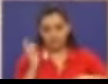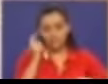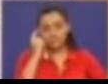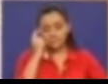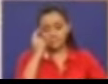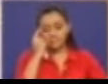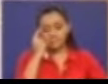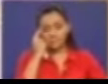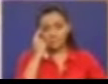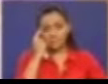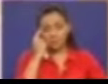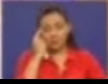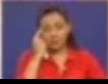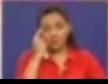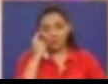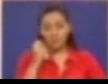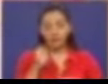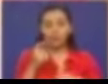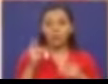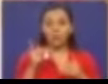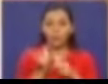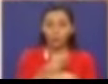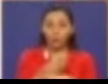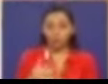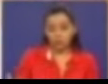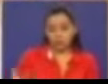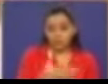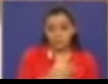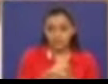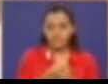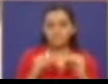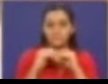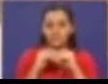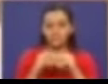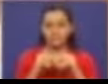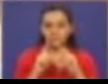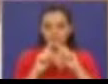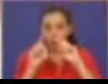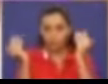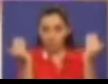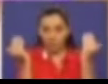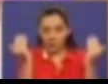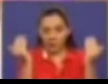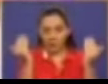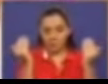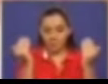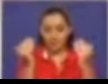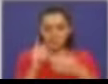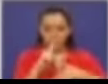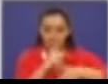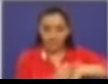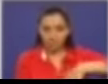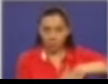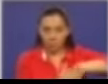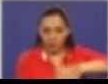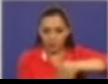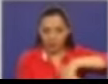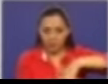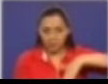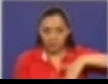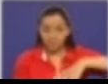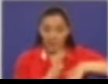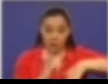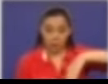el coeficiente de deuda PIB con respecto a otros países de América Latina. ¿Cuál es el promedio de América Latina? 32%